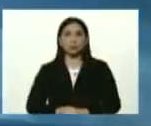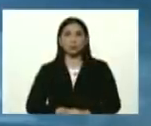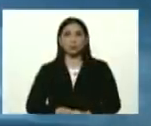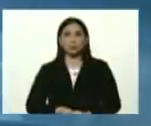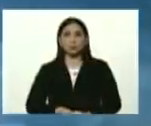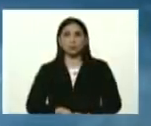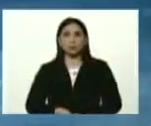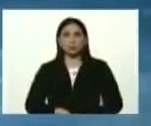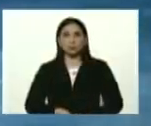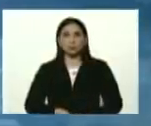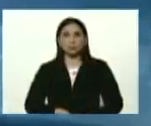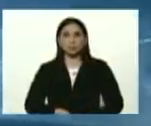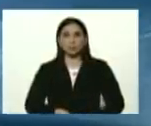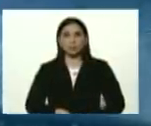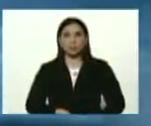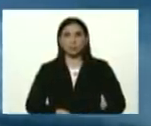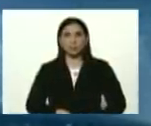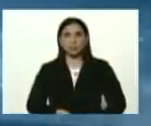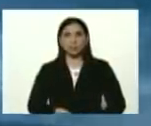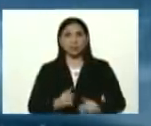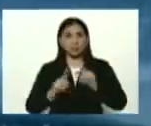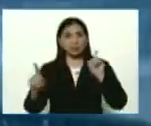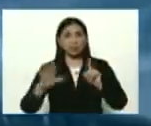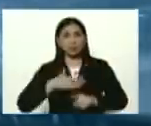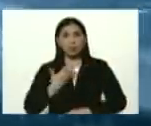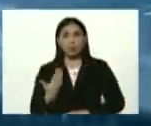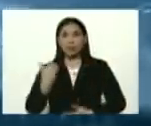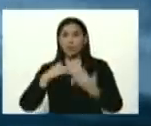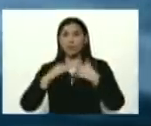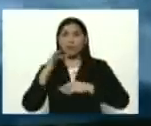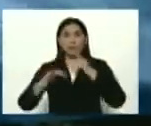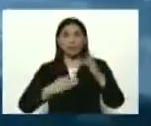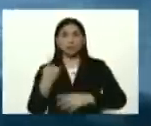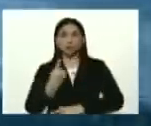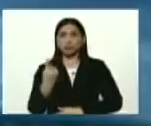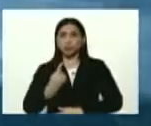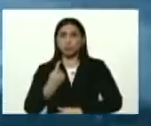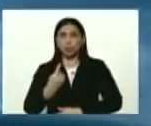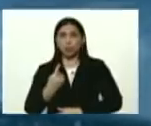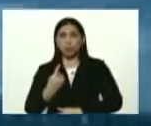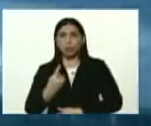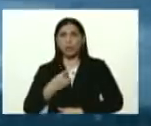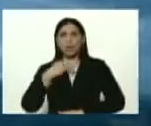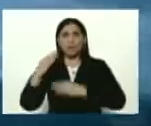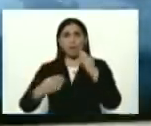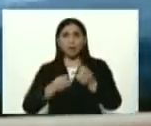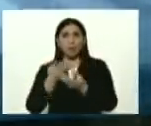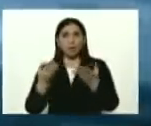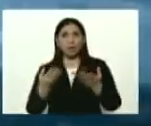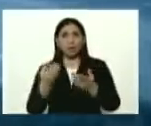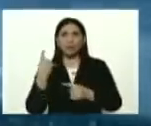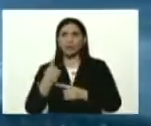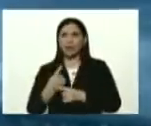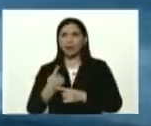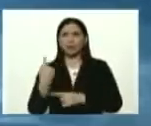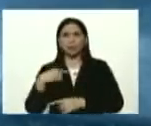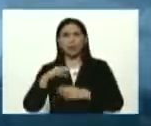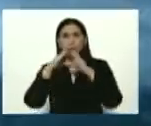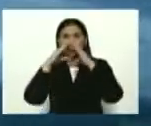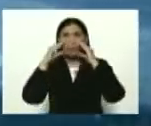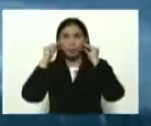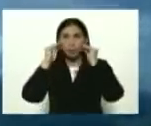Que guardaran la distancia social, ahí pueden enfermarse, con uno solo que está enfermo ahí se enferman todos. Eso sí, tengo que decir, todos tenían